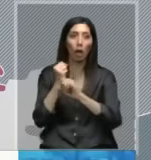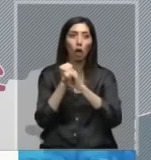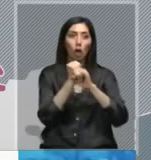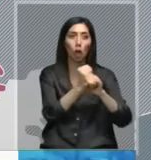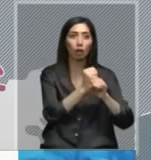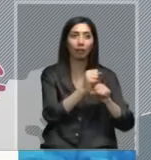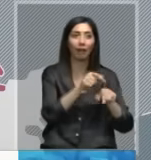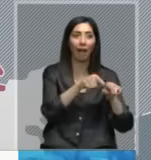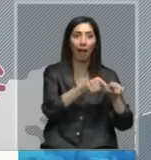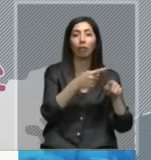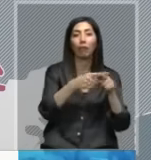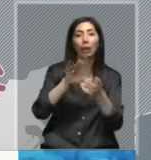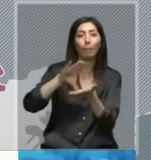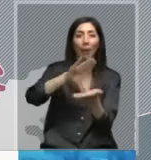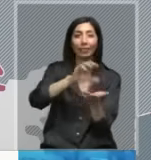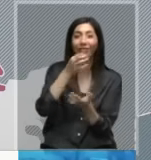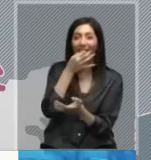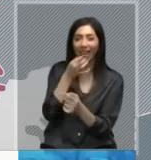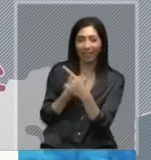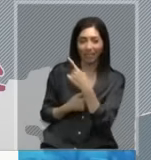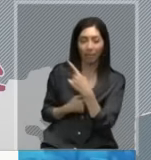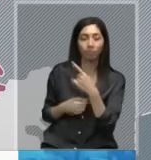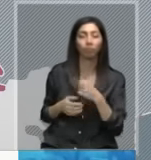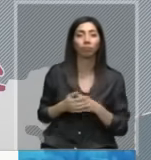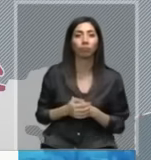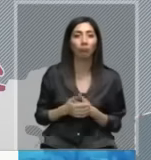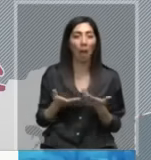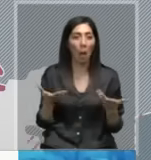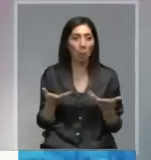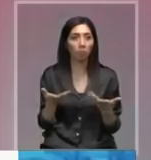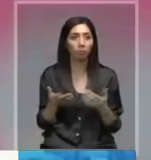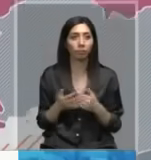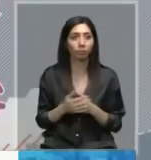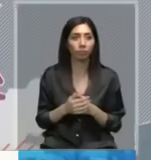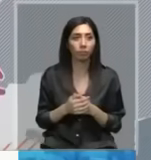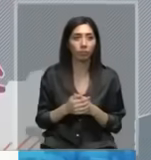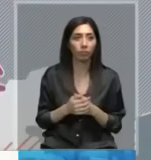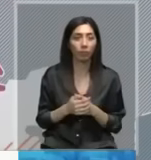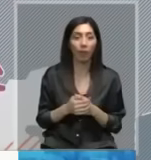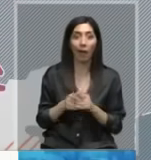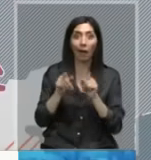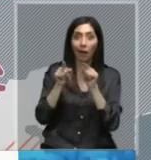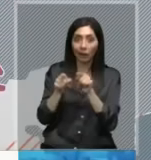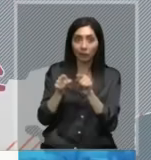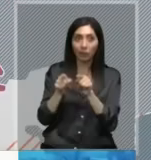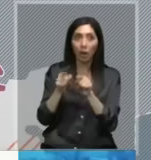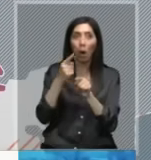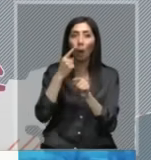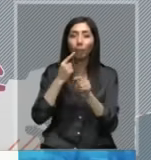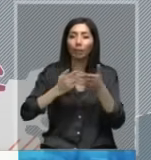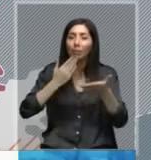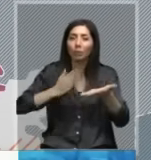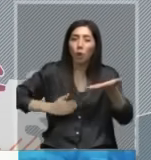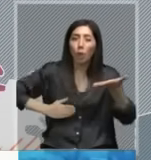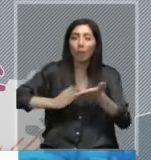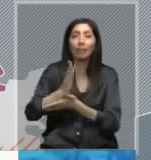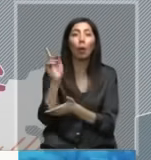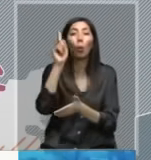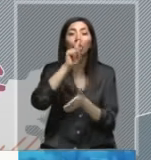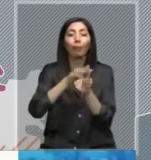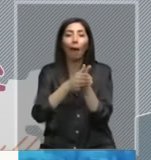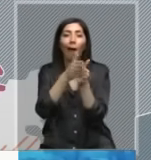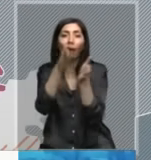minorías rusoparlantes y así justificar una intervención. Con esa excusa, iniciaría la etapa final,